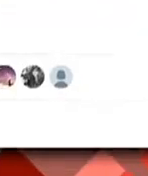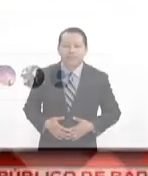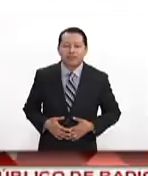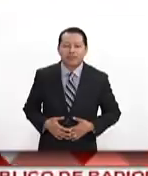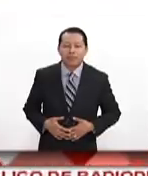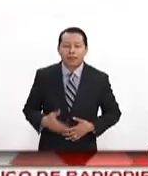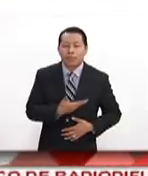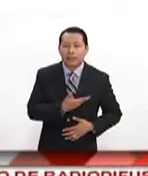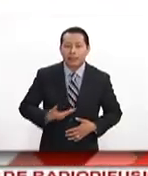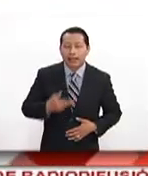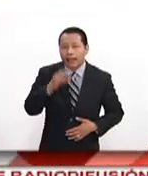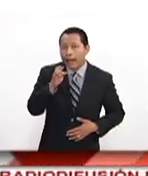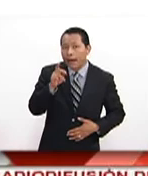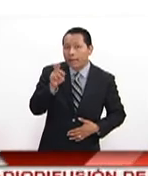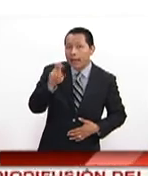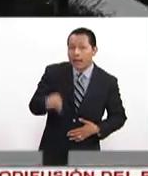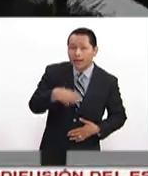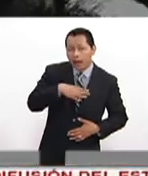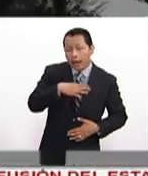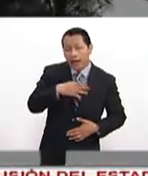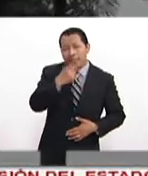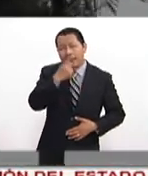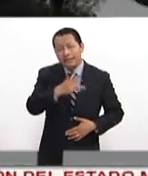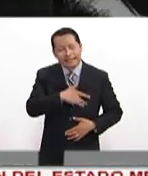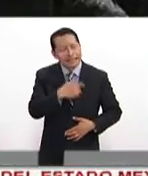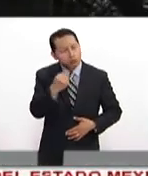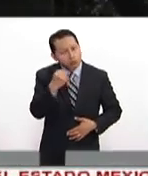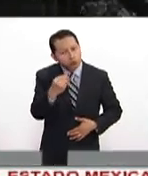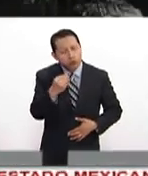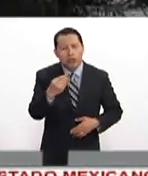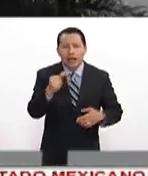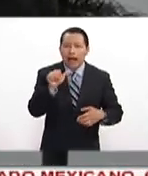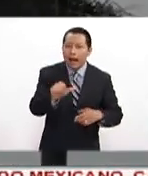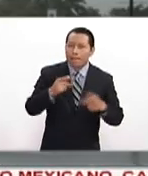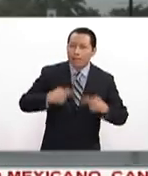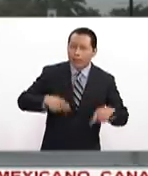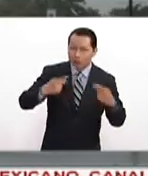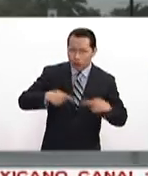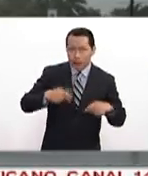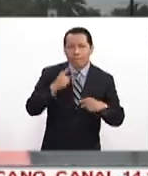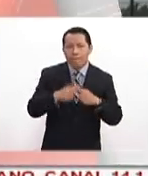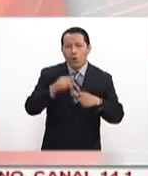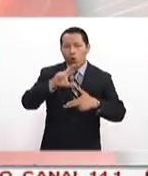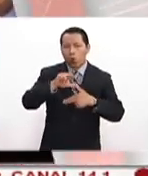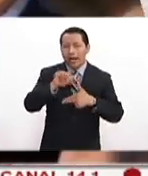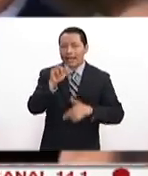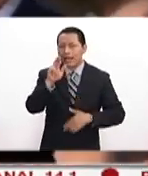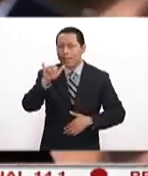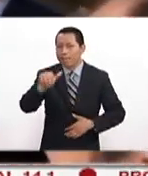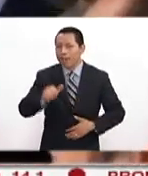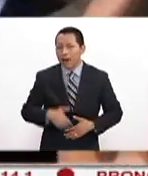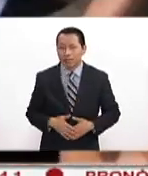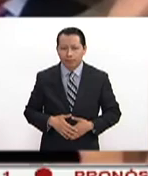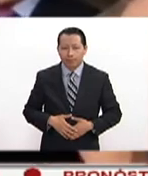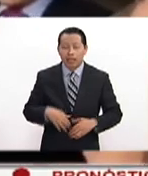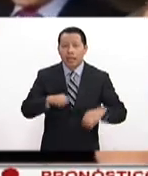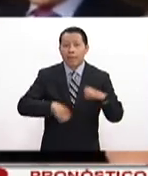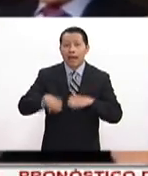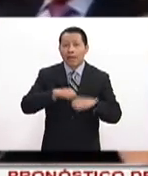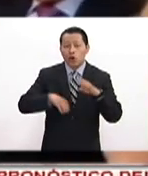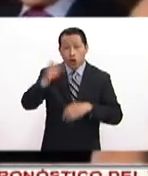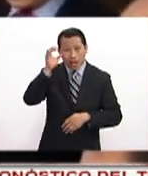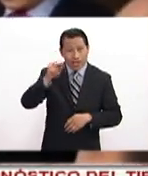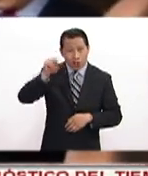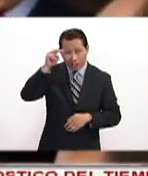El presidente Enrique Peña Nieto expresó sus condolencias a las víctimas del huracán Irma. El embajador de Corea